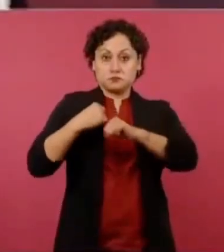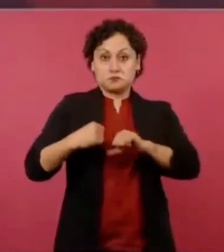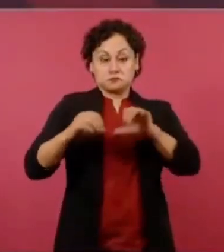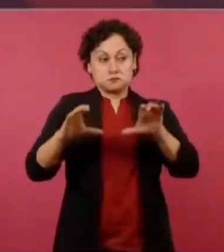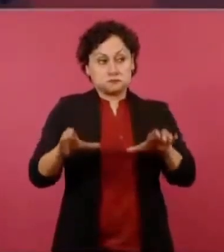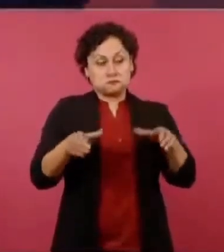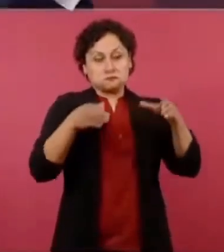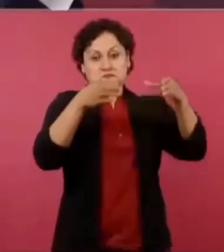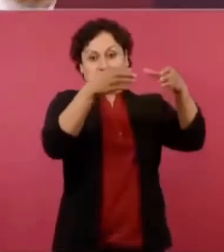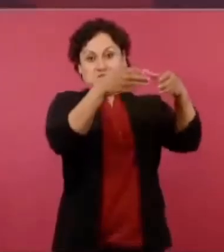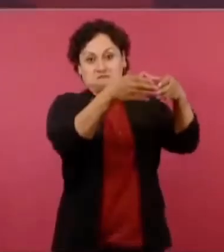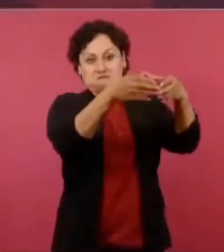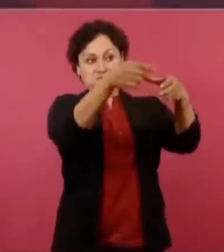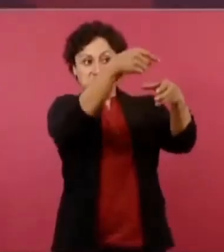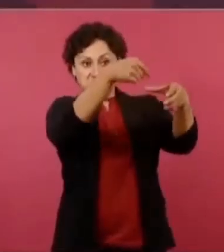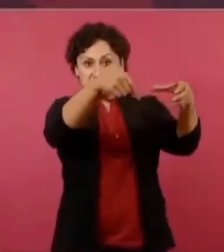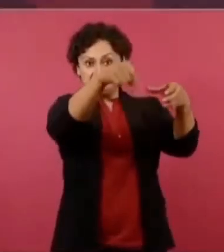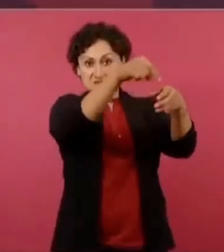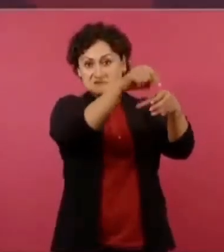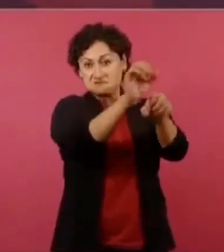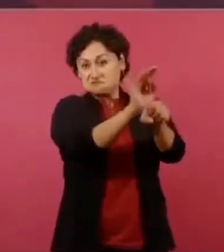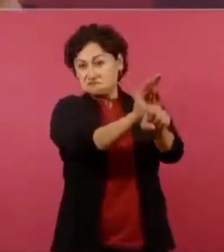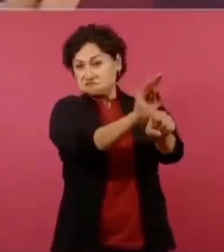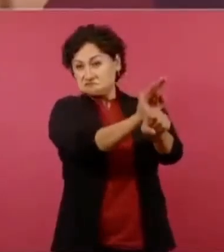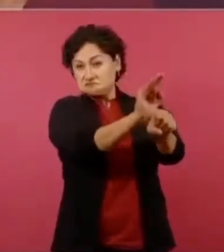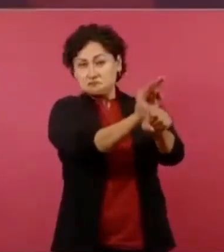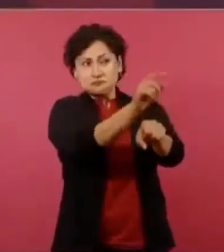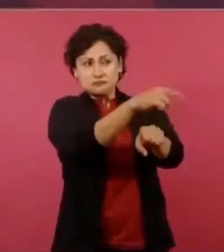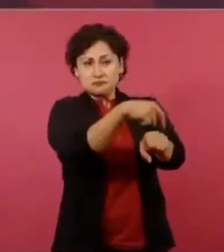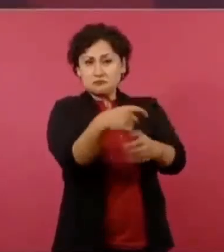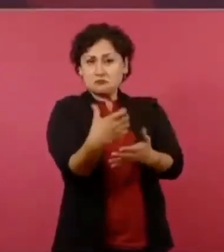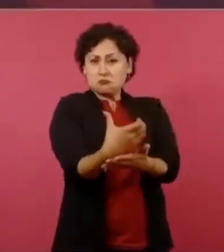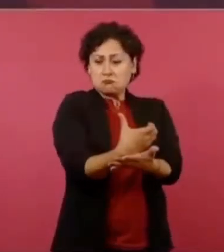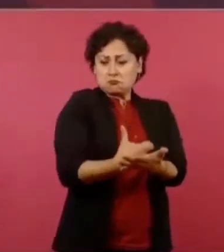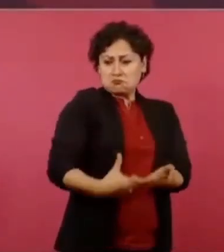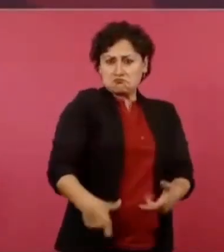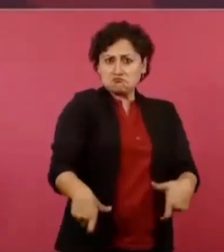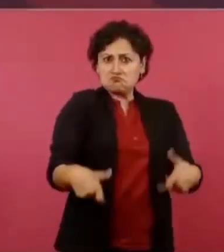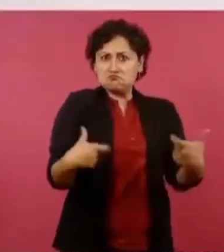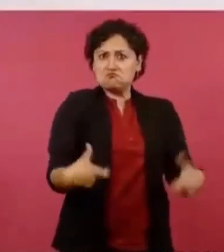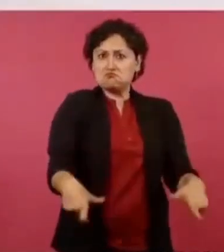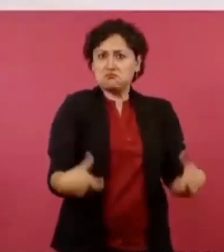que gana mucho dinero, que vive muy bien,